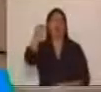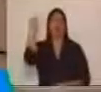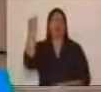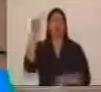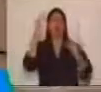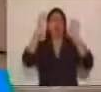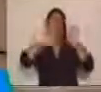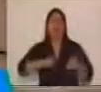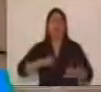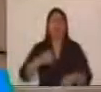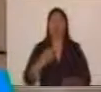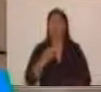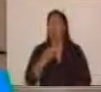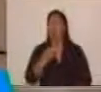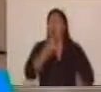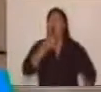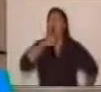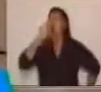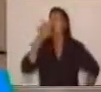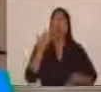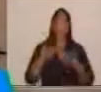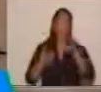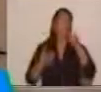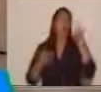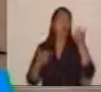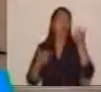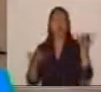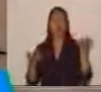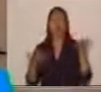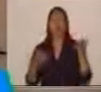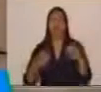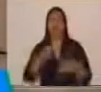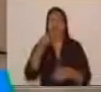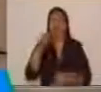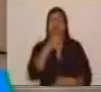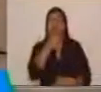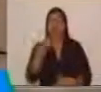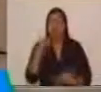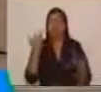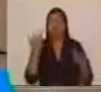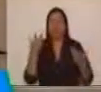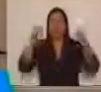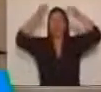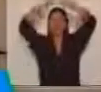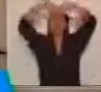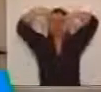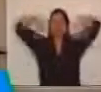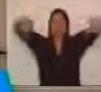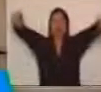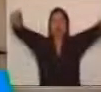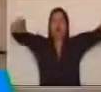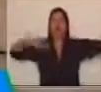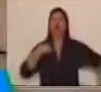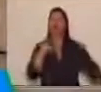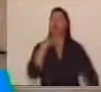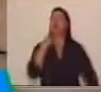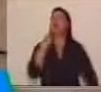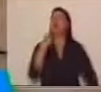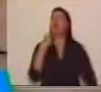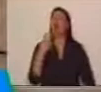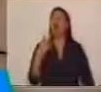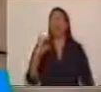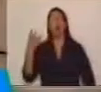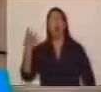personas cantando en una obra, en una cuestión teatral, con aquella voz de lírico, un